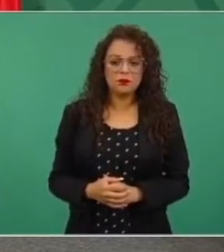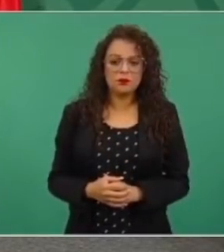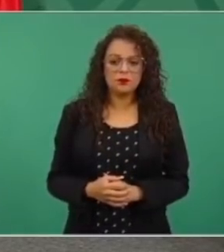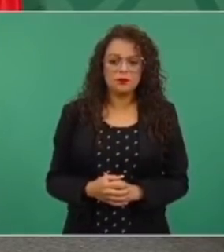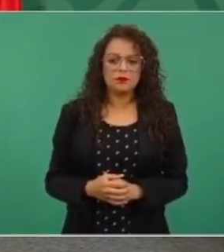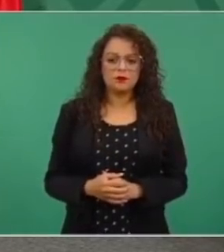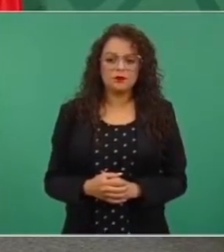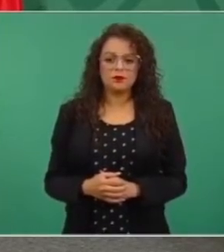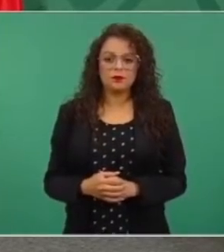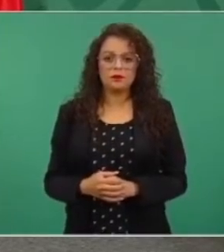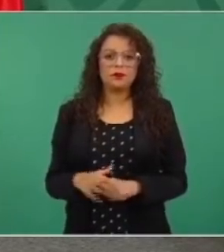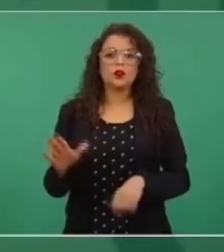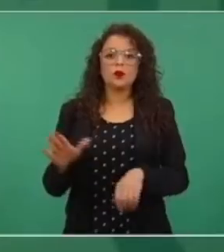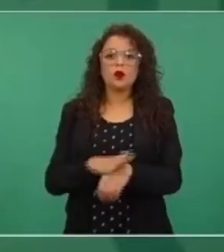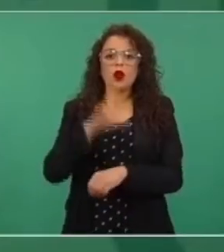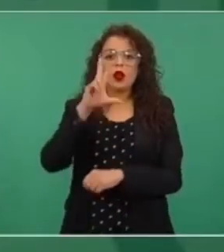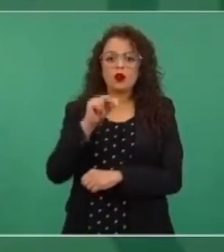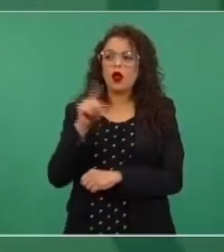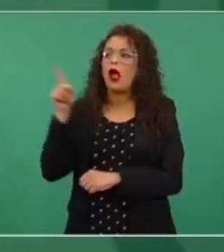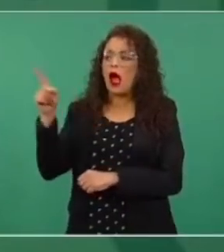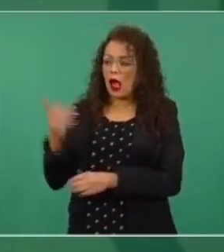han salido a argumentar